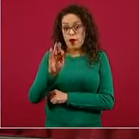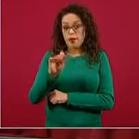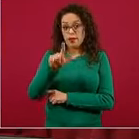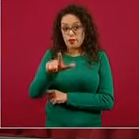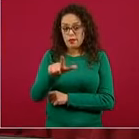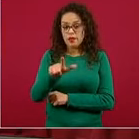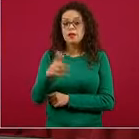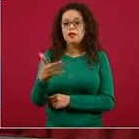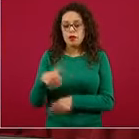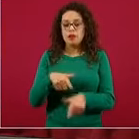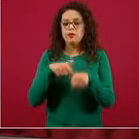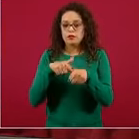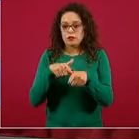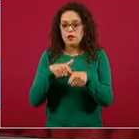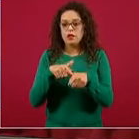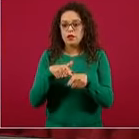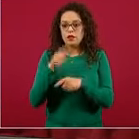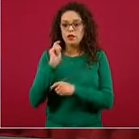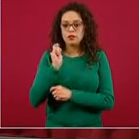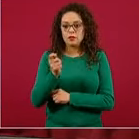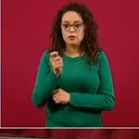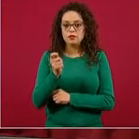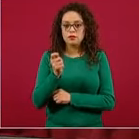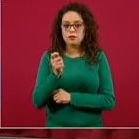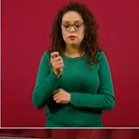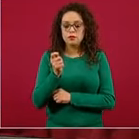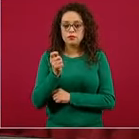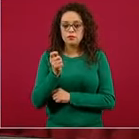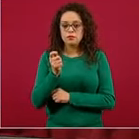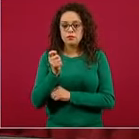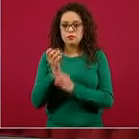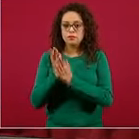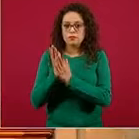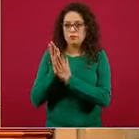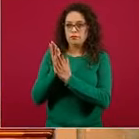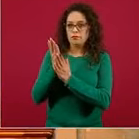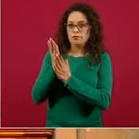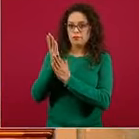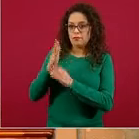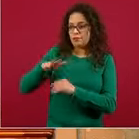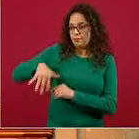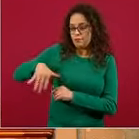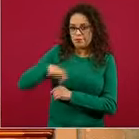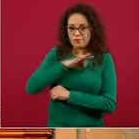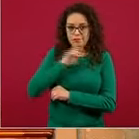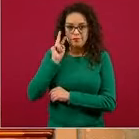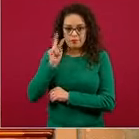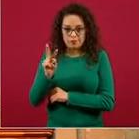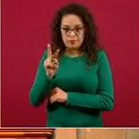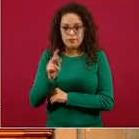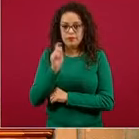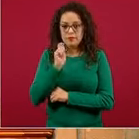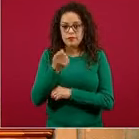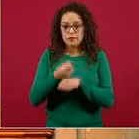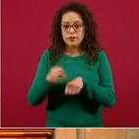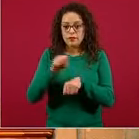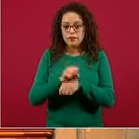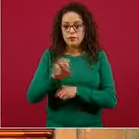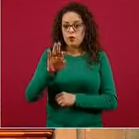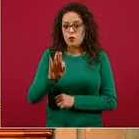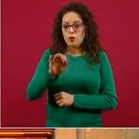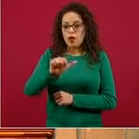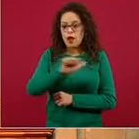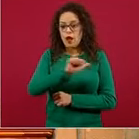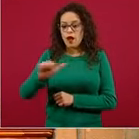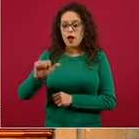con un ascenso que veníamos ya viendo en semanas previas. El diferencial para efectos de la 46 a la 47 es de